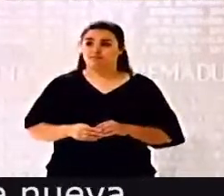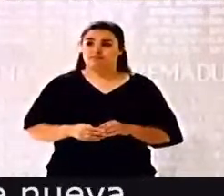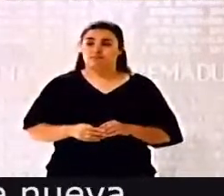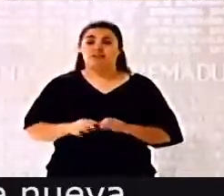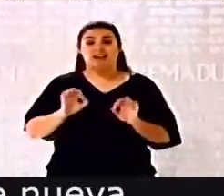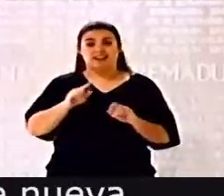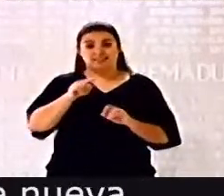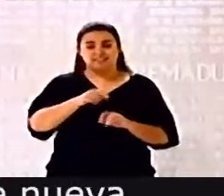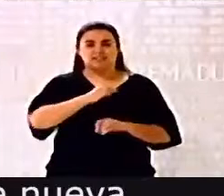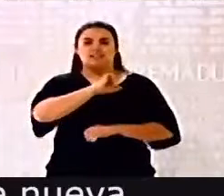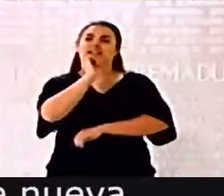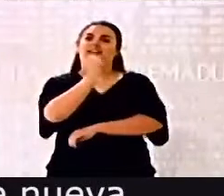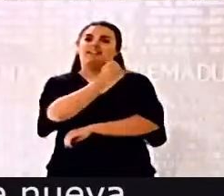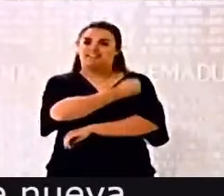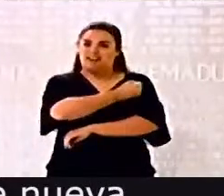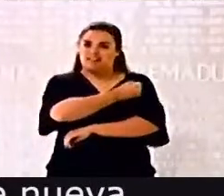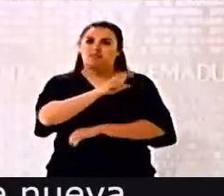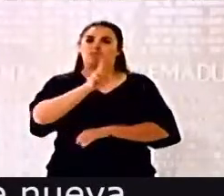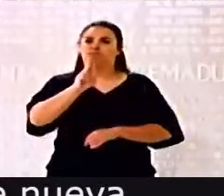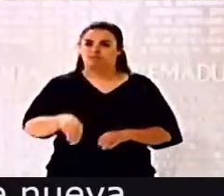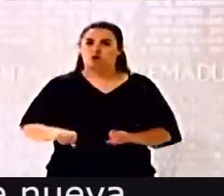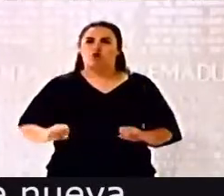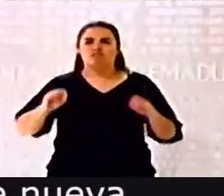son las que están registradas